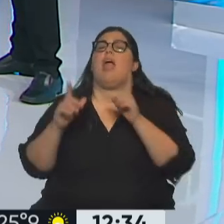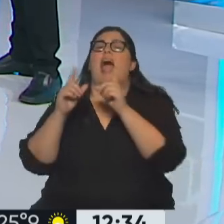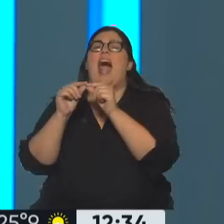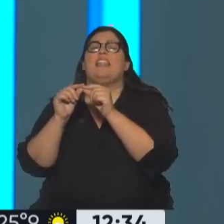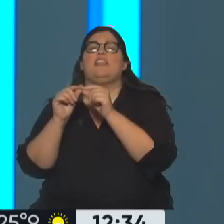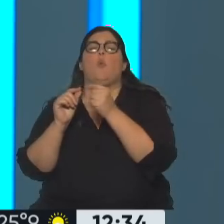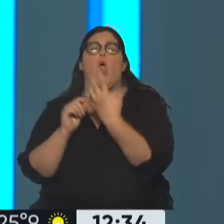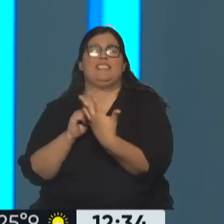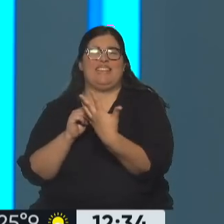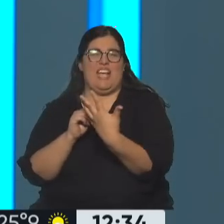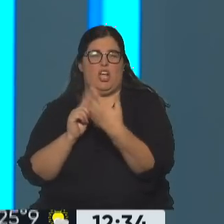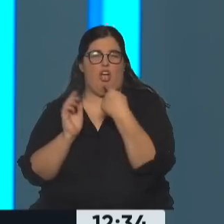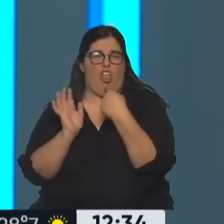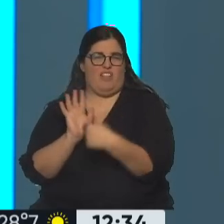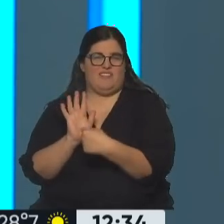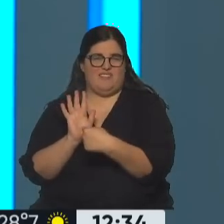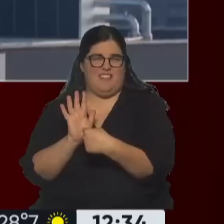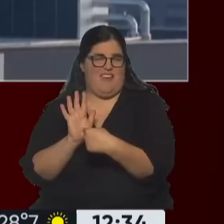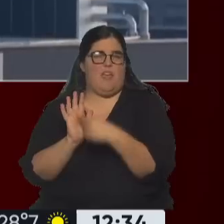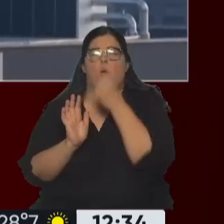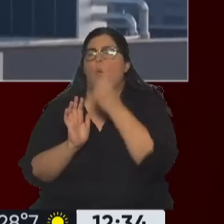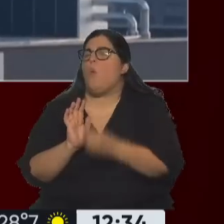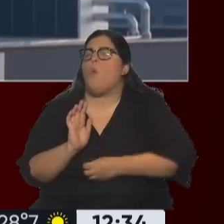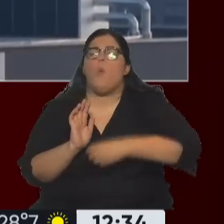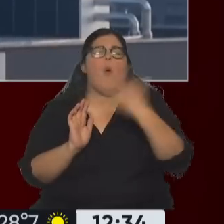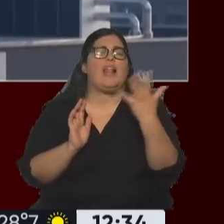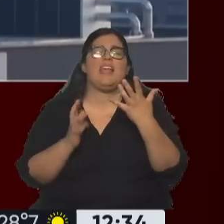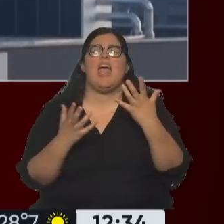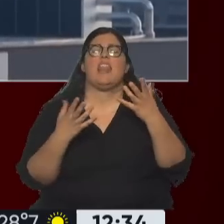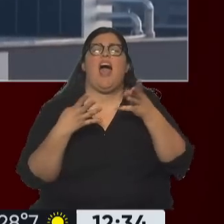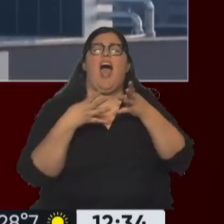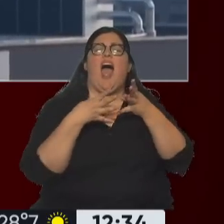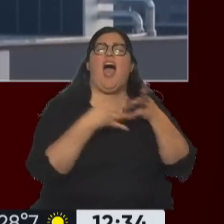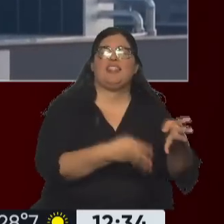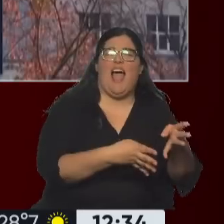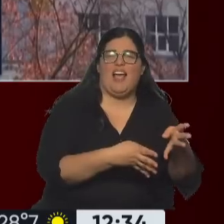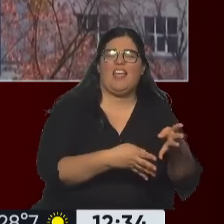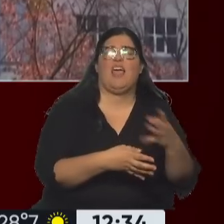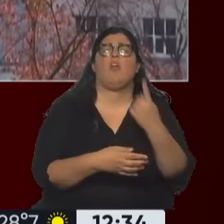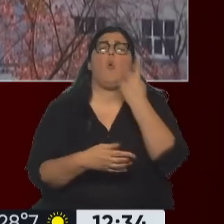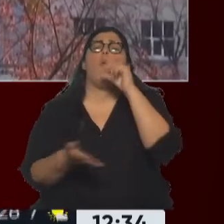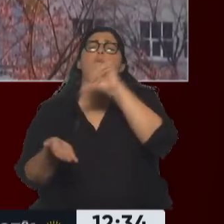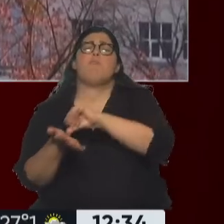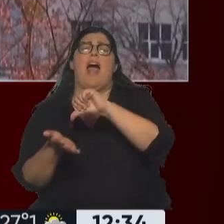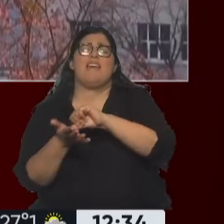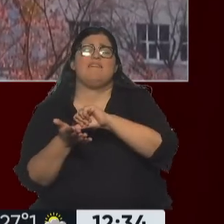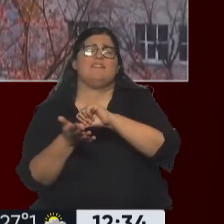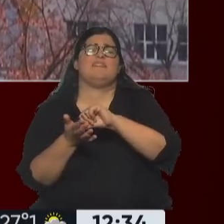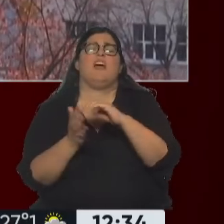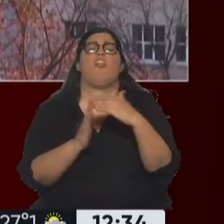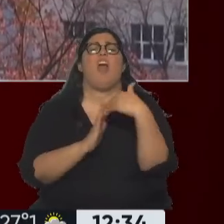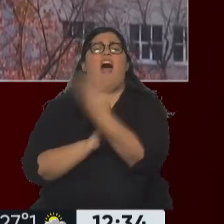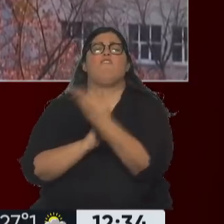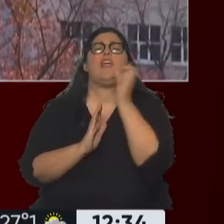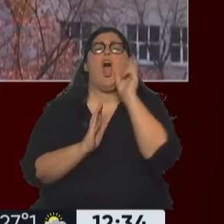5 implica que cualquier ataque de un no miembro de la OTAN a un miembro de la OTAN debería provocar